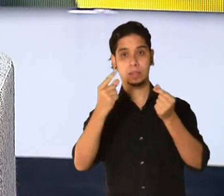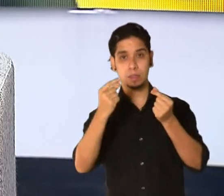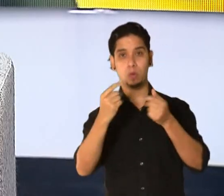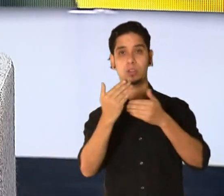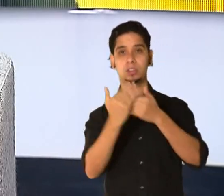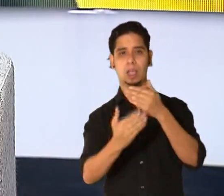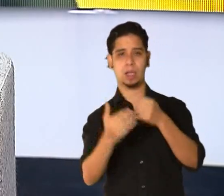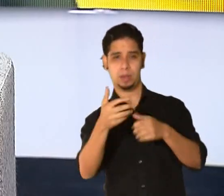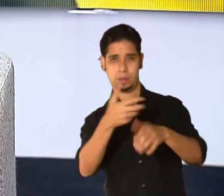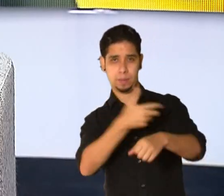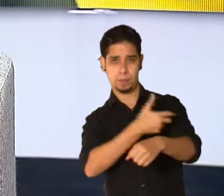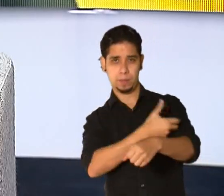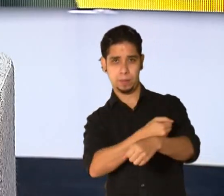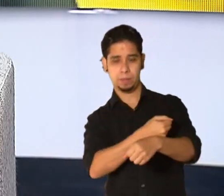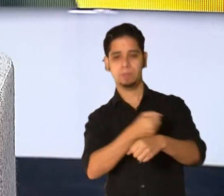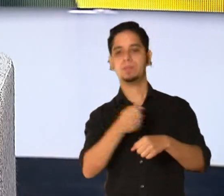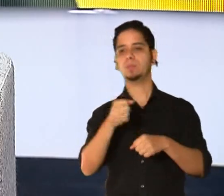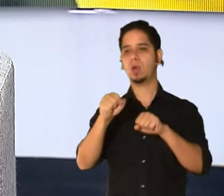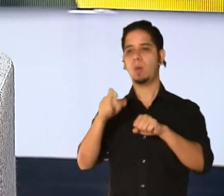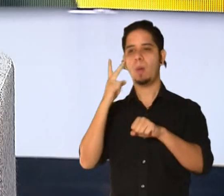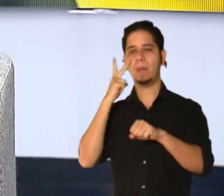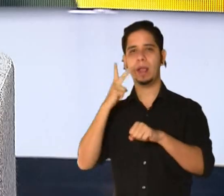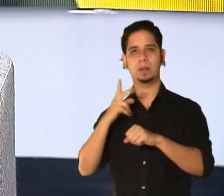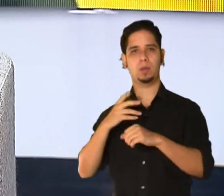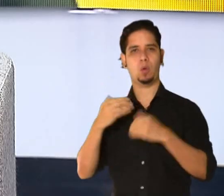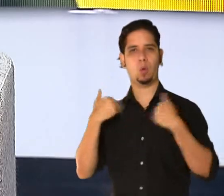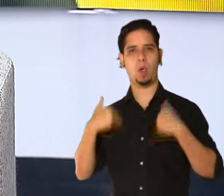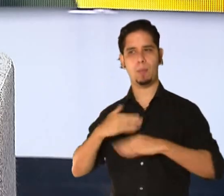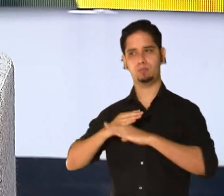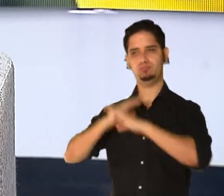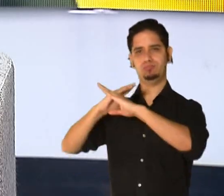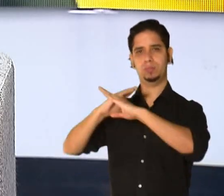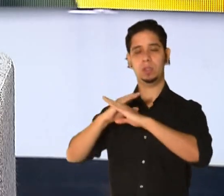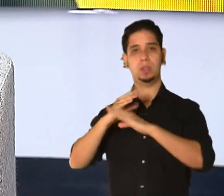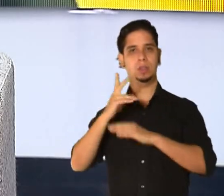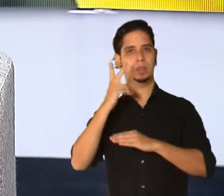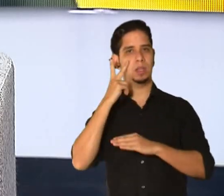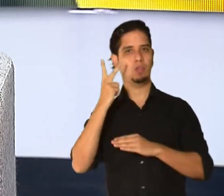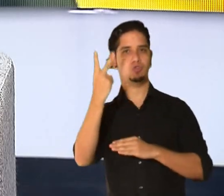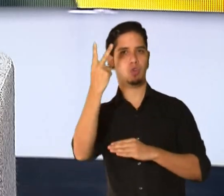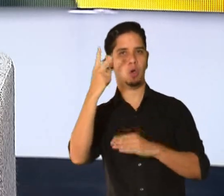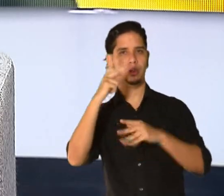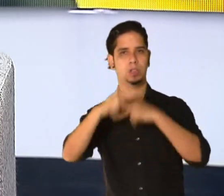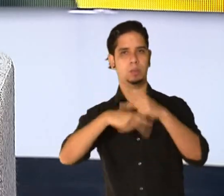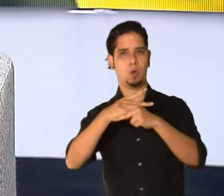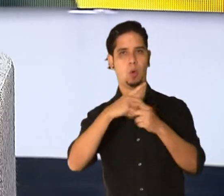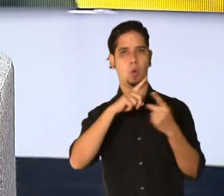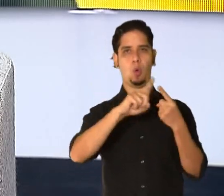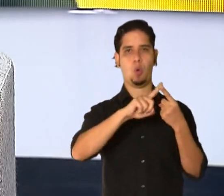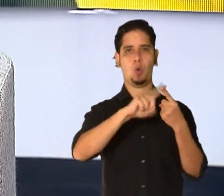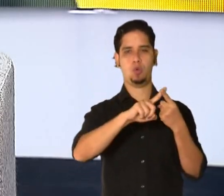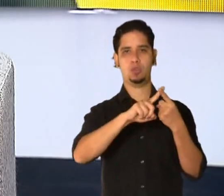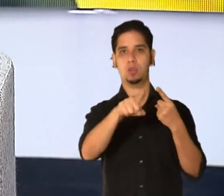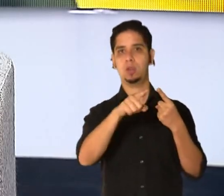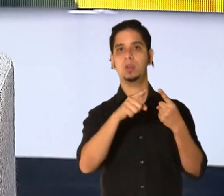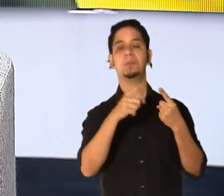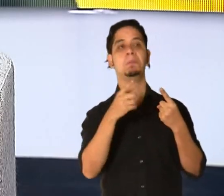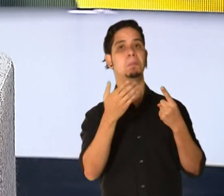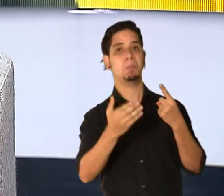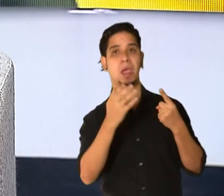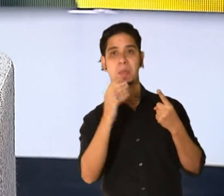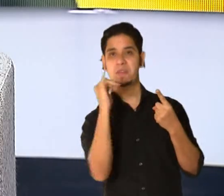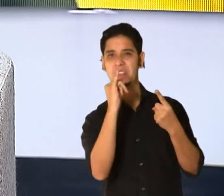que pueden detectar la presencia de anticuerpos. Y se miden 2 tipos de anticuerpos. Uno que es reflejo de una infección